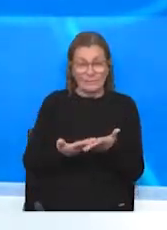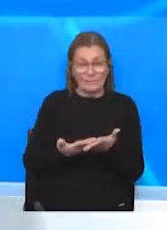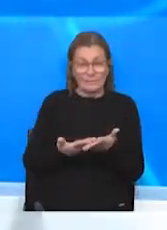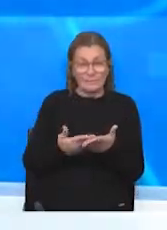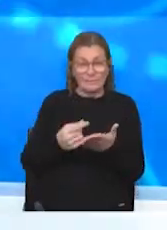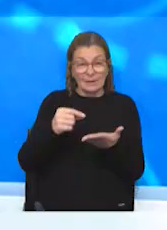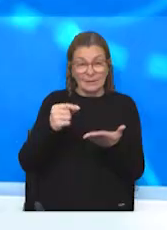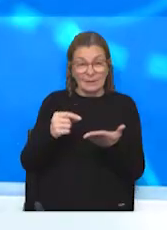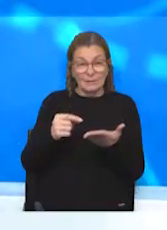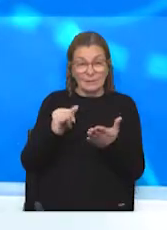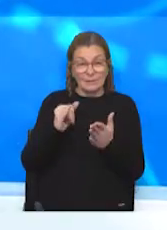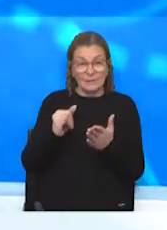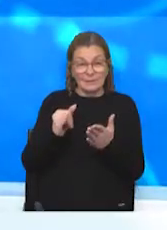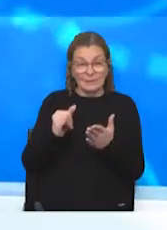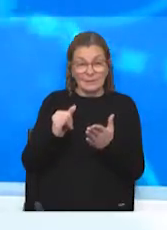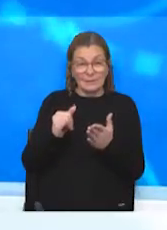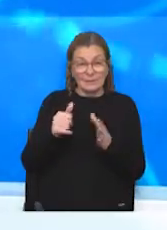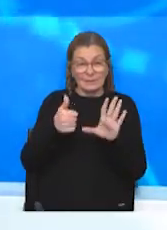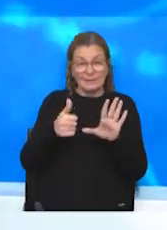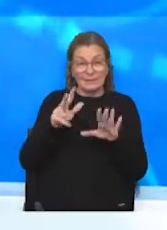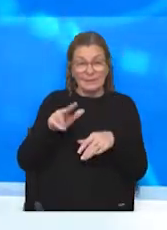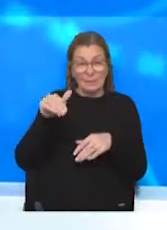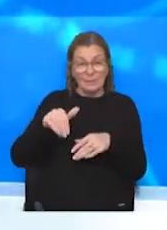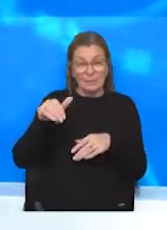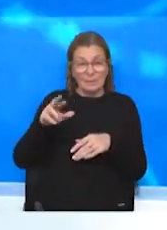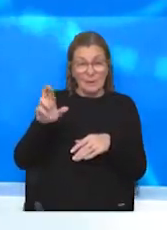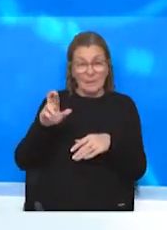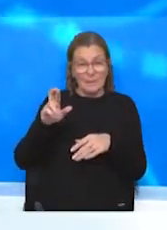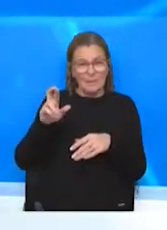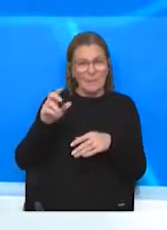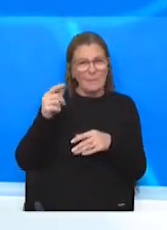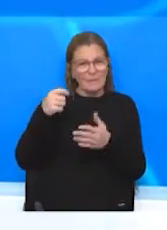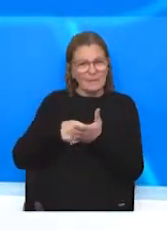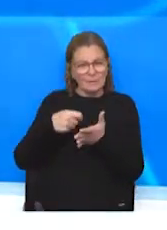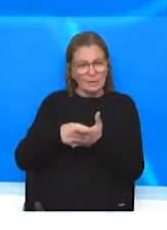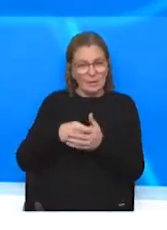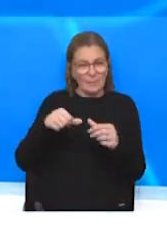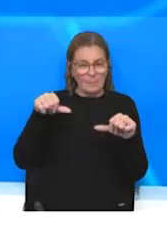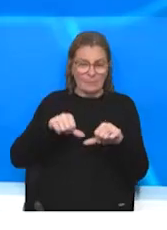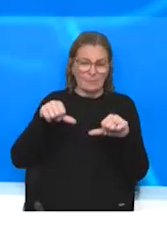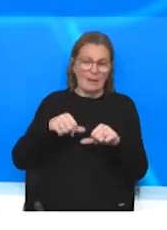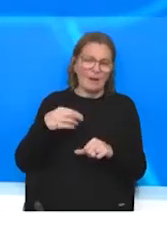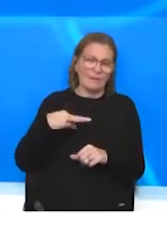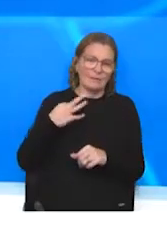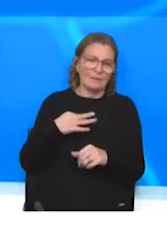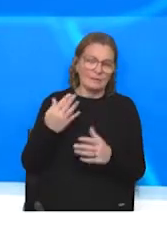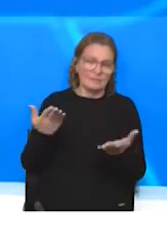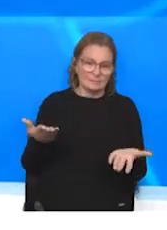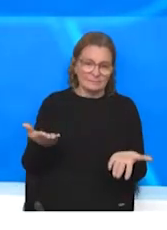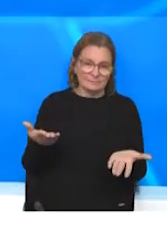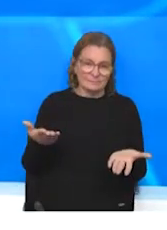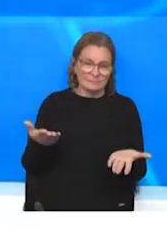lo entrega dice que lo tiene no por monto de 63 millones de pesos y uno empieza a pensar decimos qué injusta que la vida no